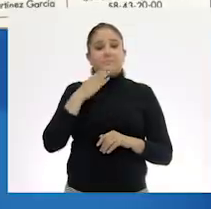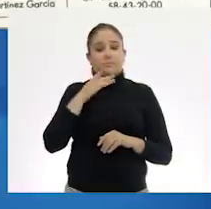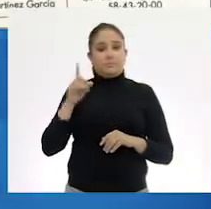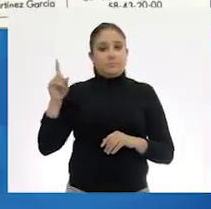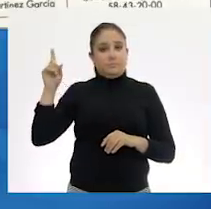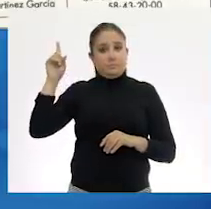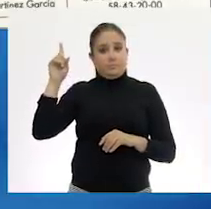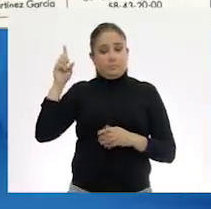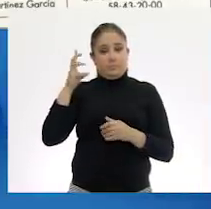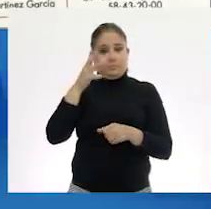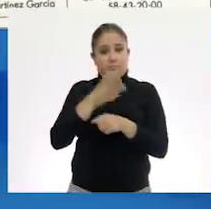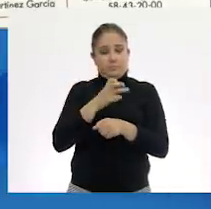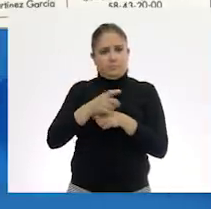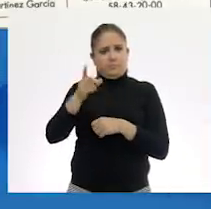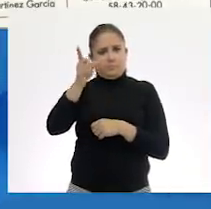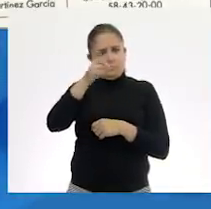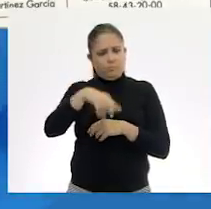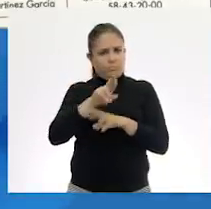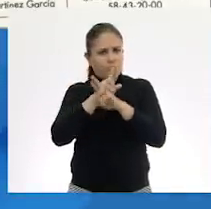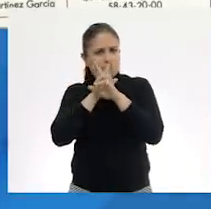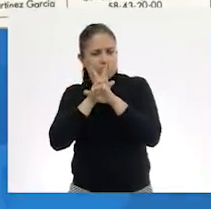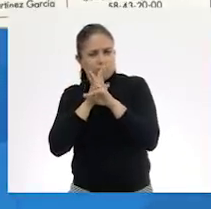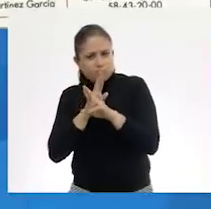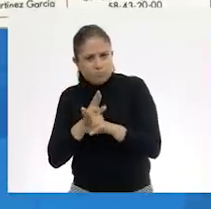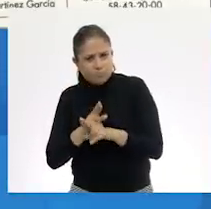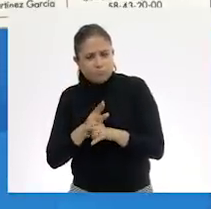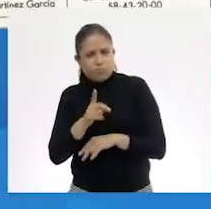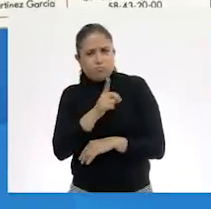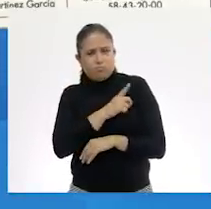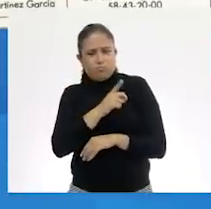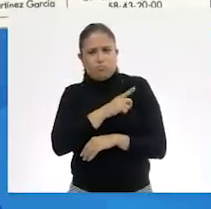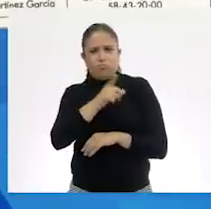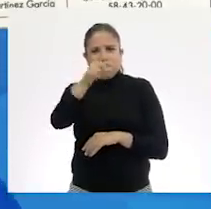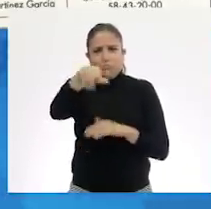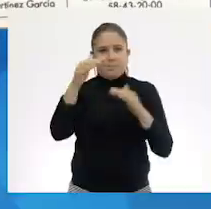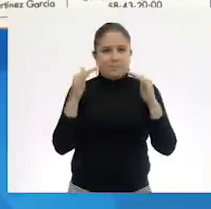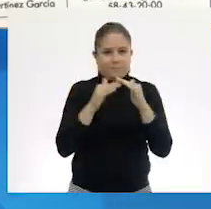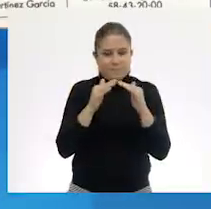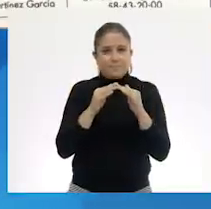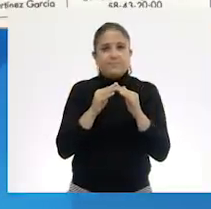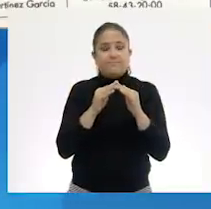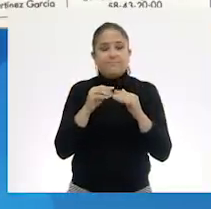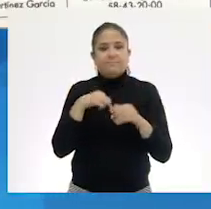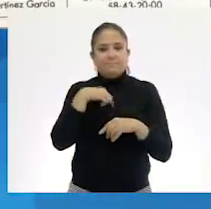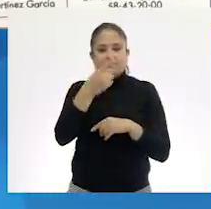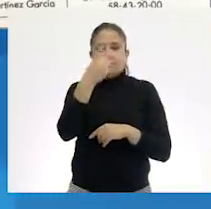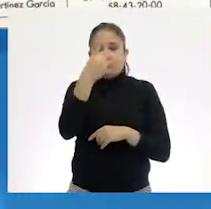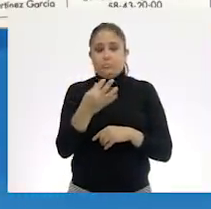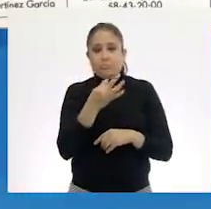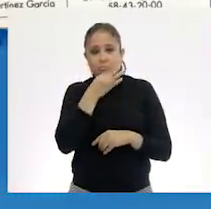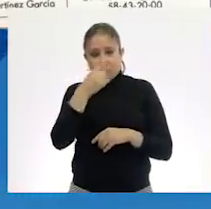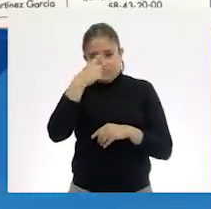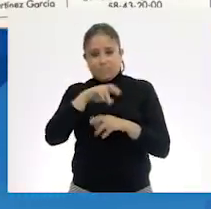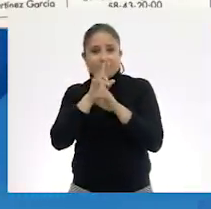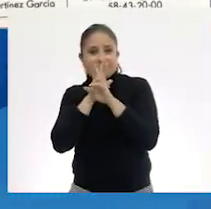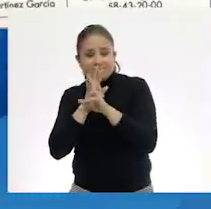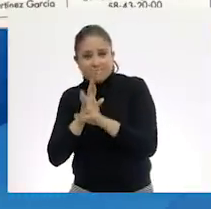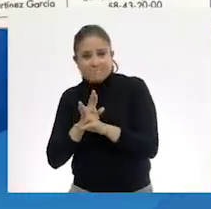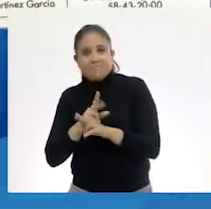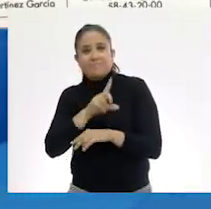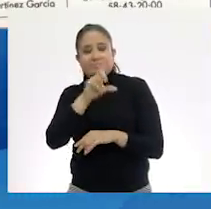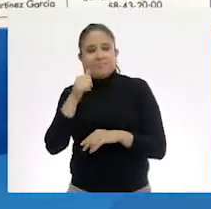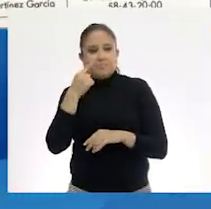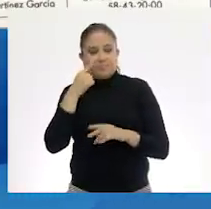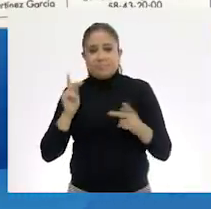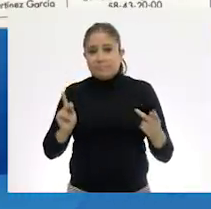Directorio, ustedes van a tratar de responderlos solos en casa. Les vamos a dar un minuto para responderlo y después vamos a